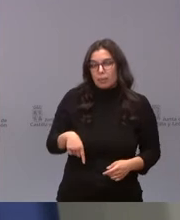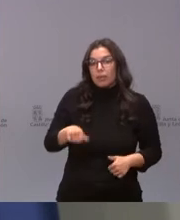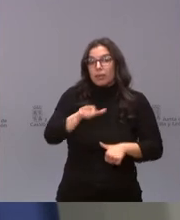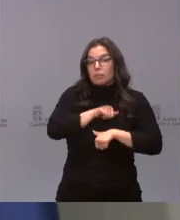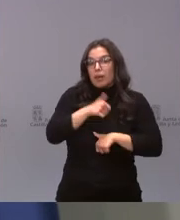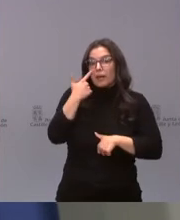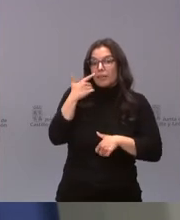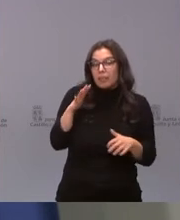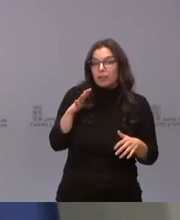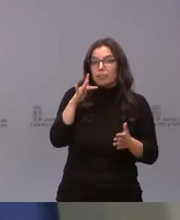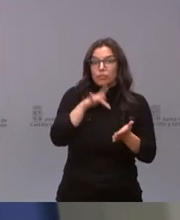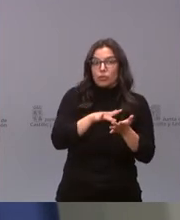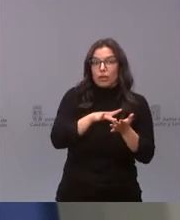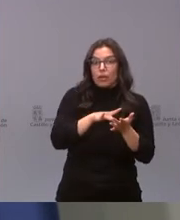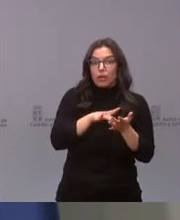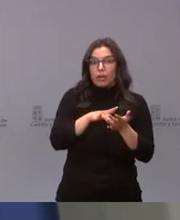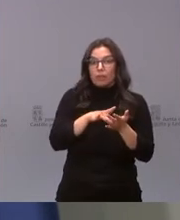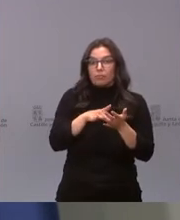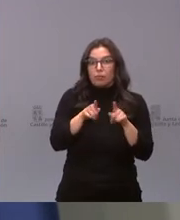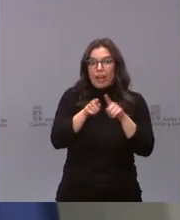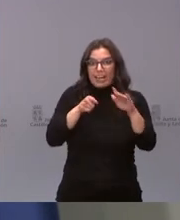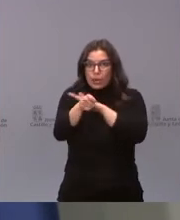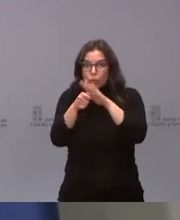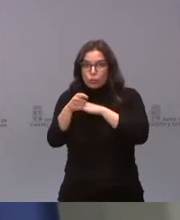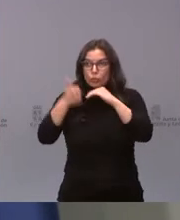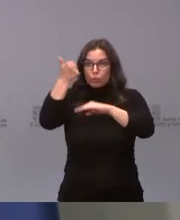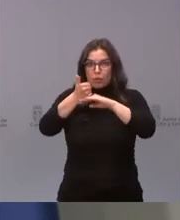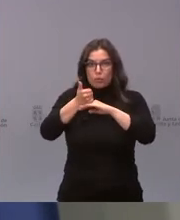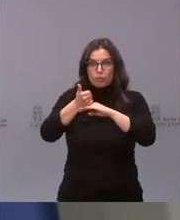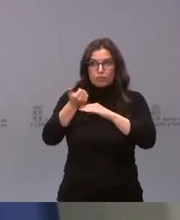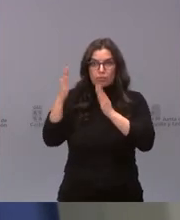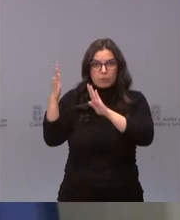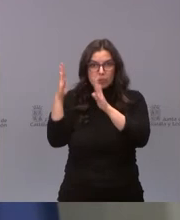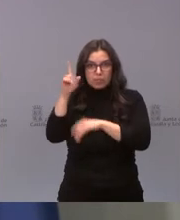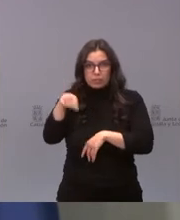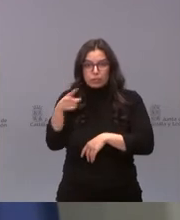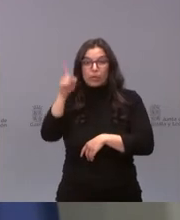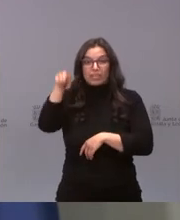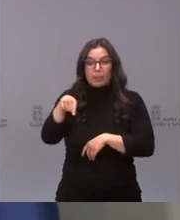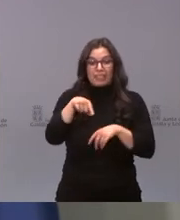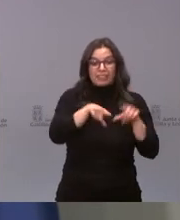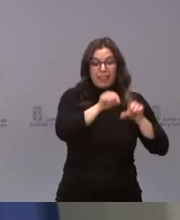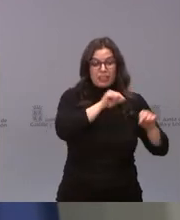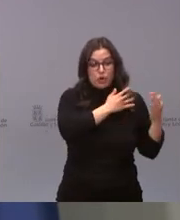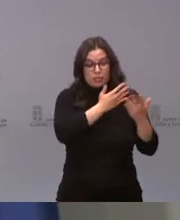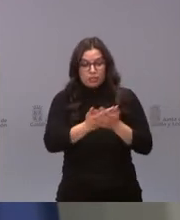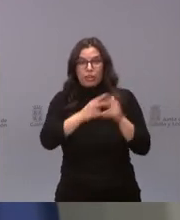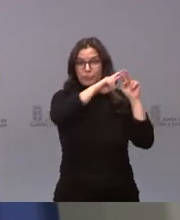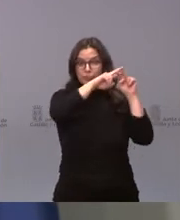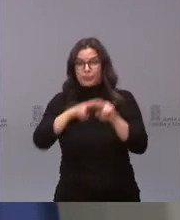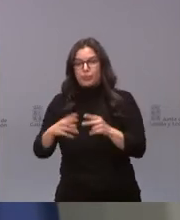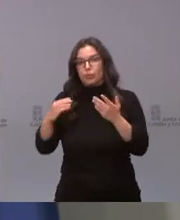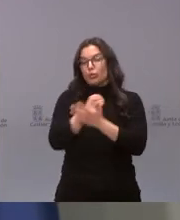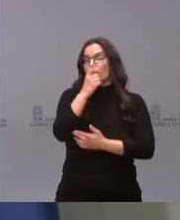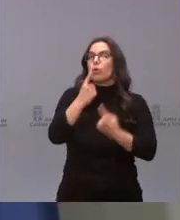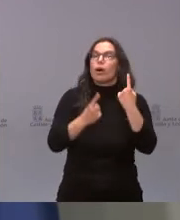ver si se producen más o menos recursos y analizar también todas las decisiones que se han tomado, porque hay decisiones